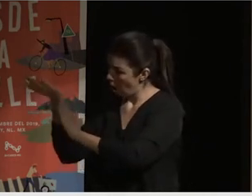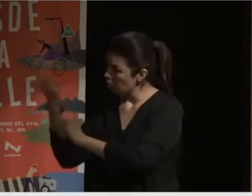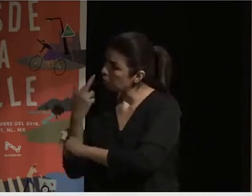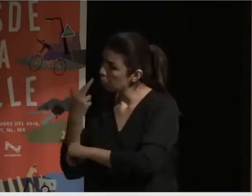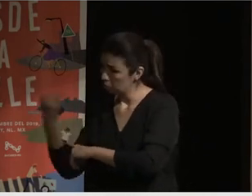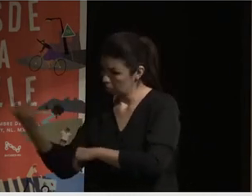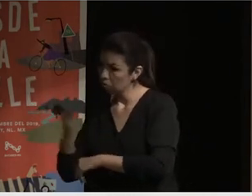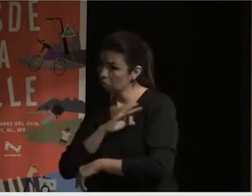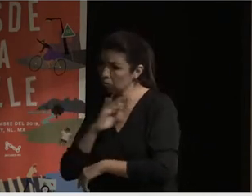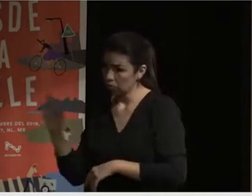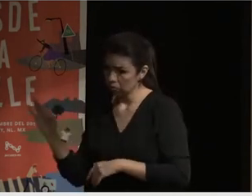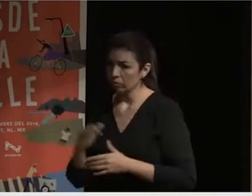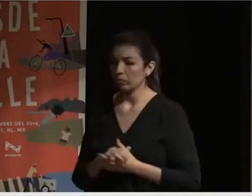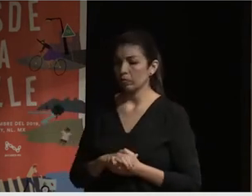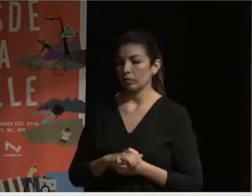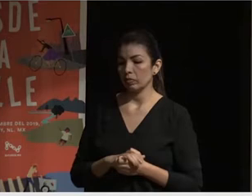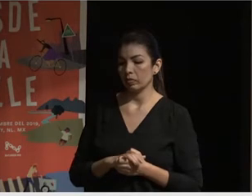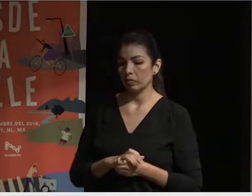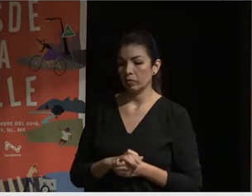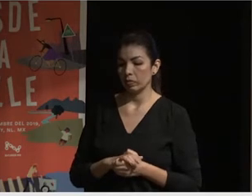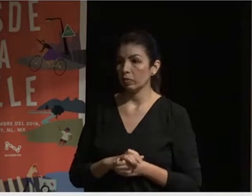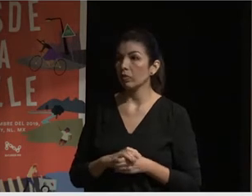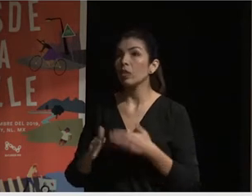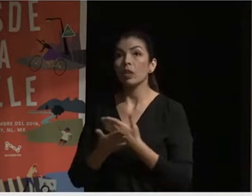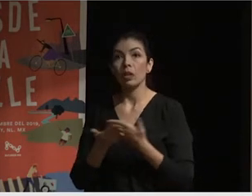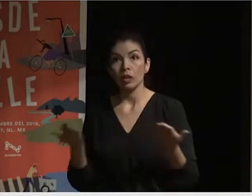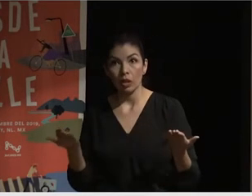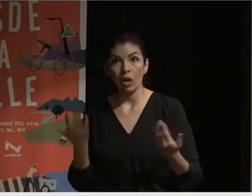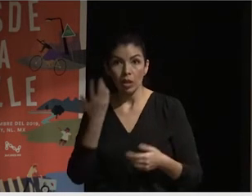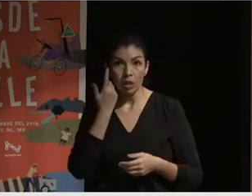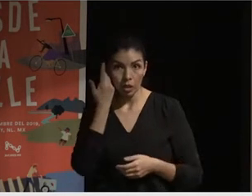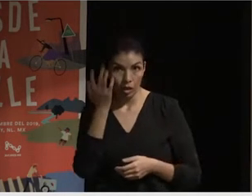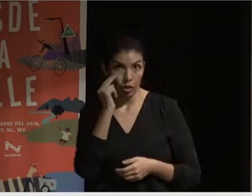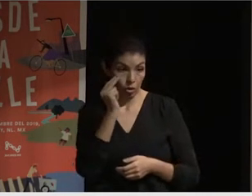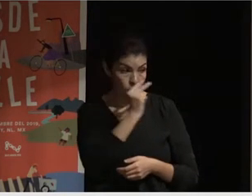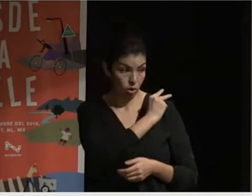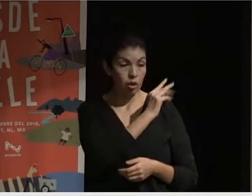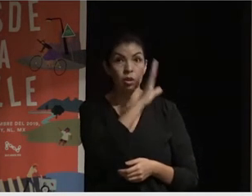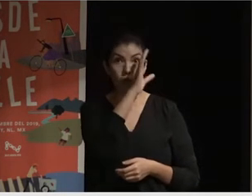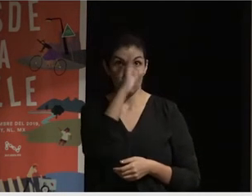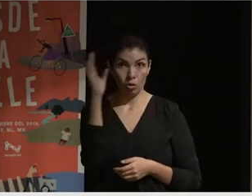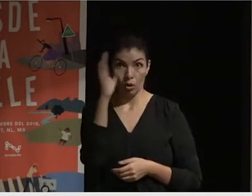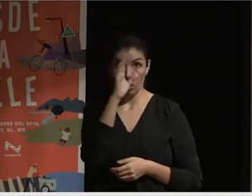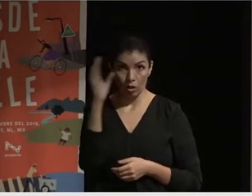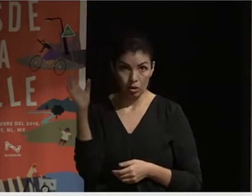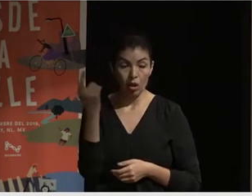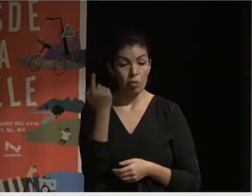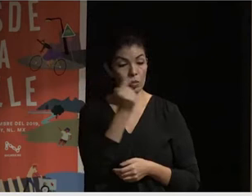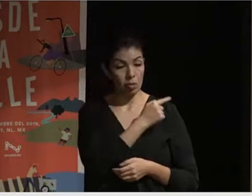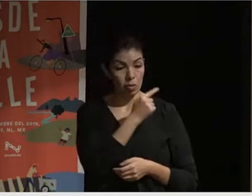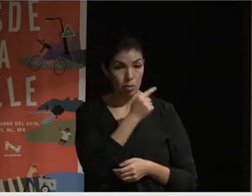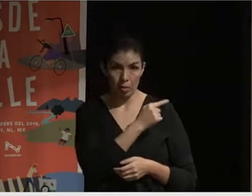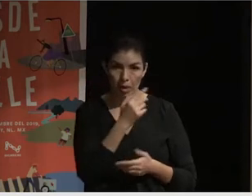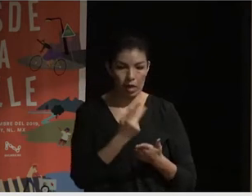más para que se les queden las imágenes y podamos hablar, es el fideicomiso del Caño Martín Peña, que ganó el Premio Mundial del Hábitat. Por